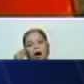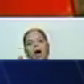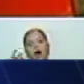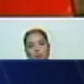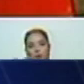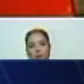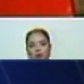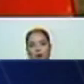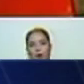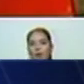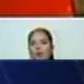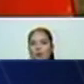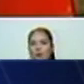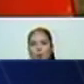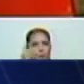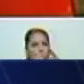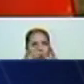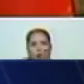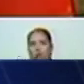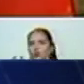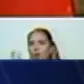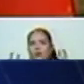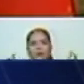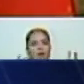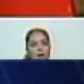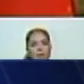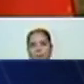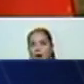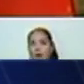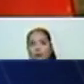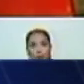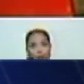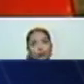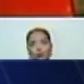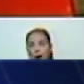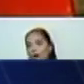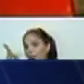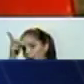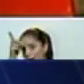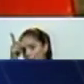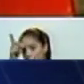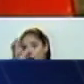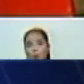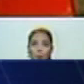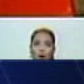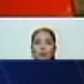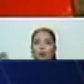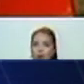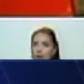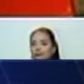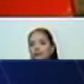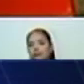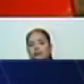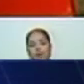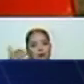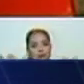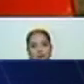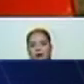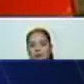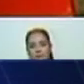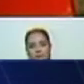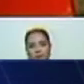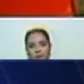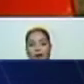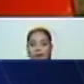conjunto. Muchos son los temas de la agenda bilateral que nosotros tenemos con Alemania y podemos recuperar de inmediato en materia